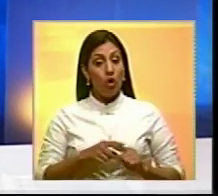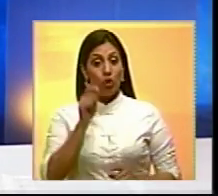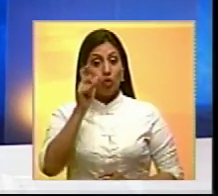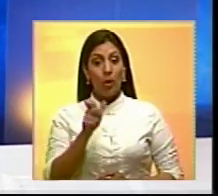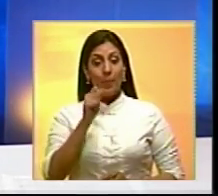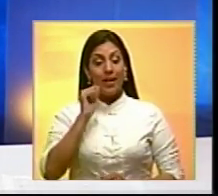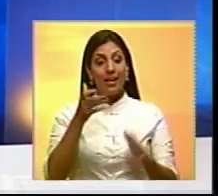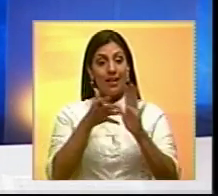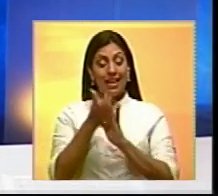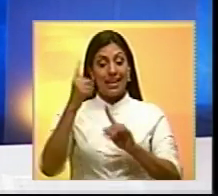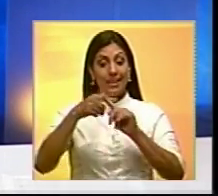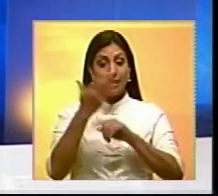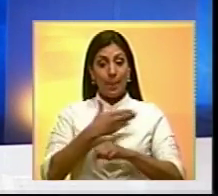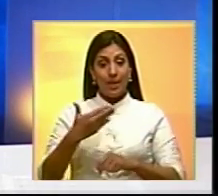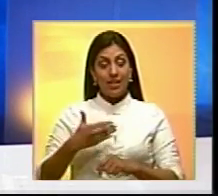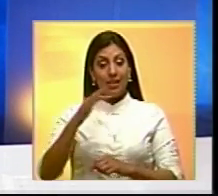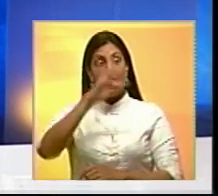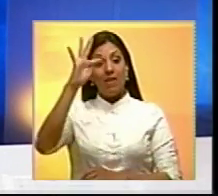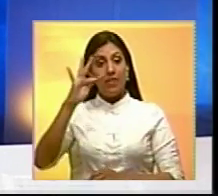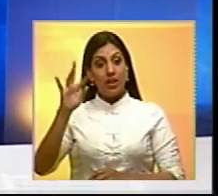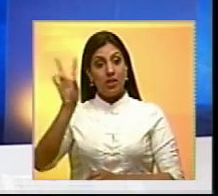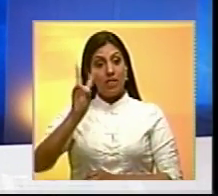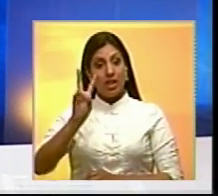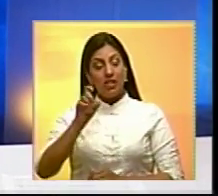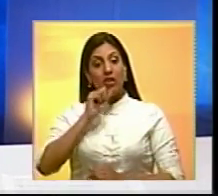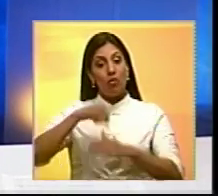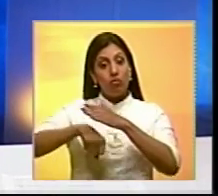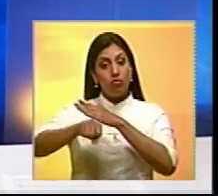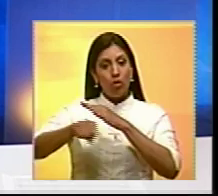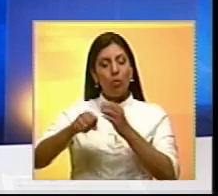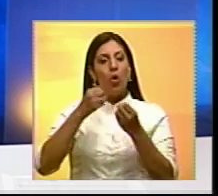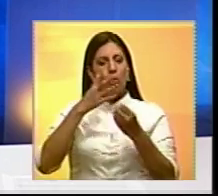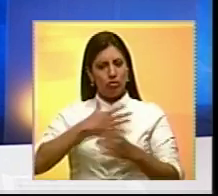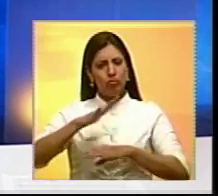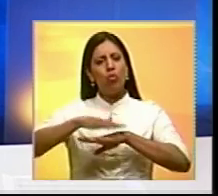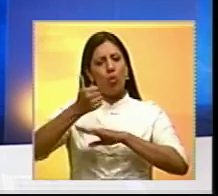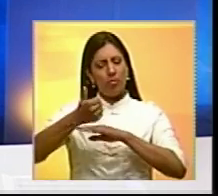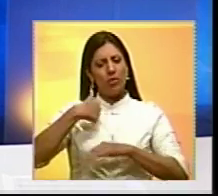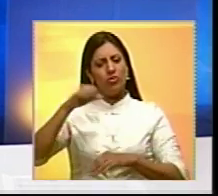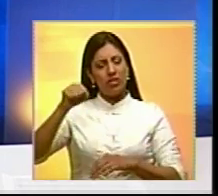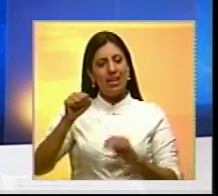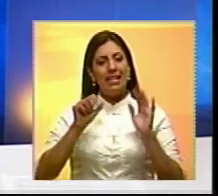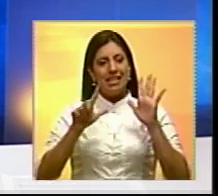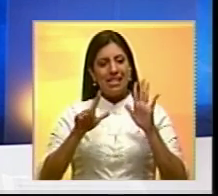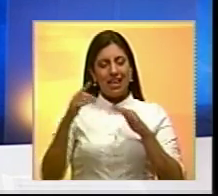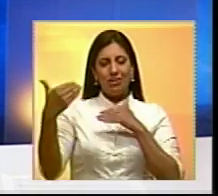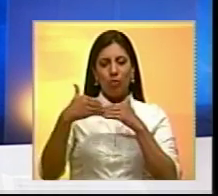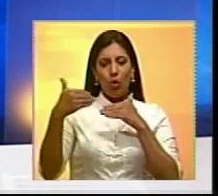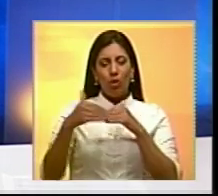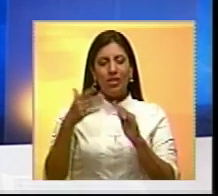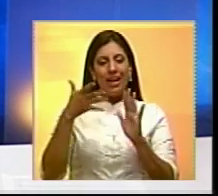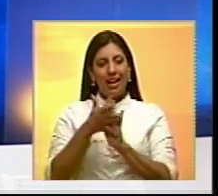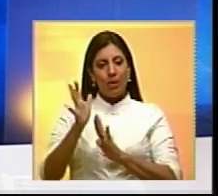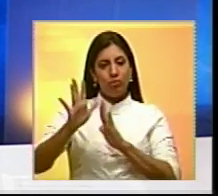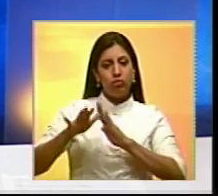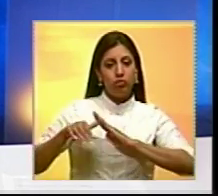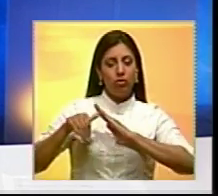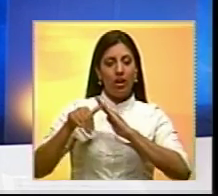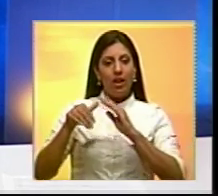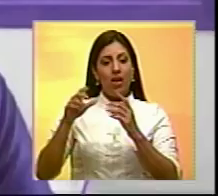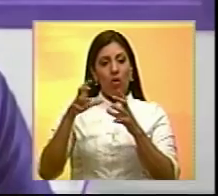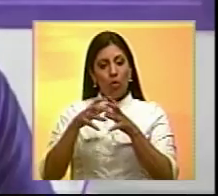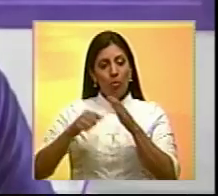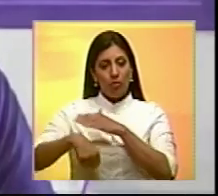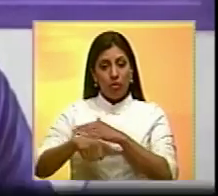Rafael Esquivel, expresidente de la Federación Venezolana de Fútbol, se declaró culpable de 7 delitos vinculados al caso de corrupción en la